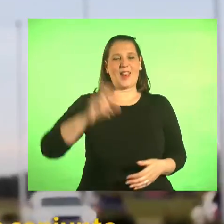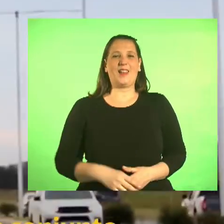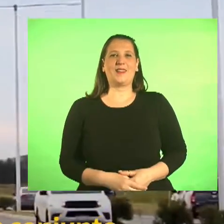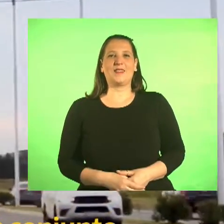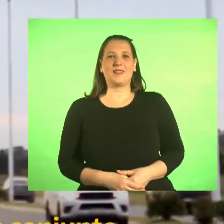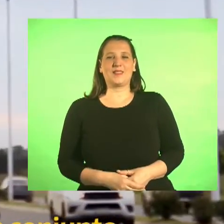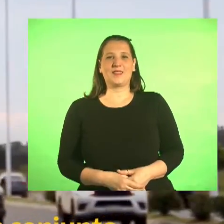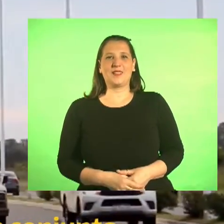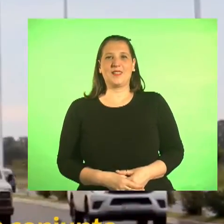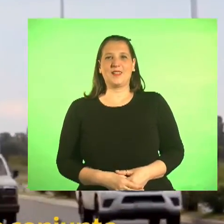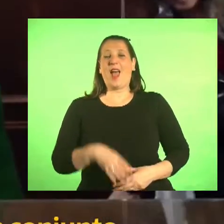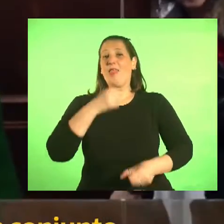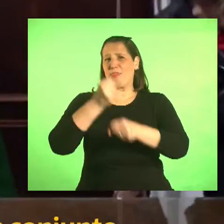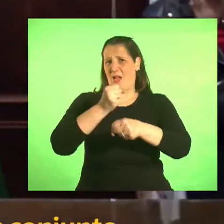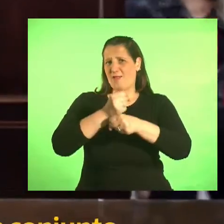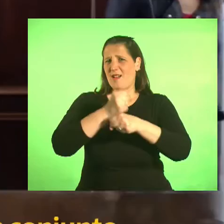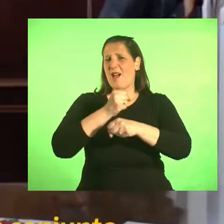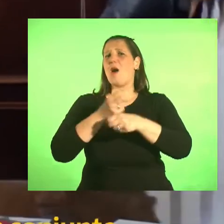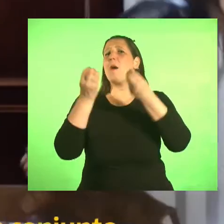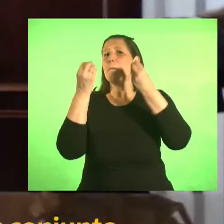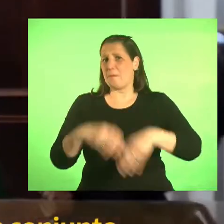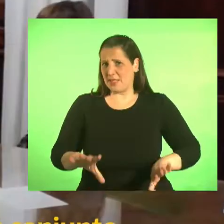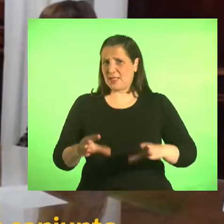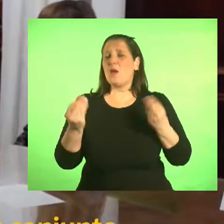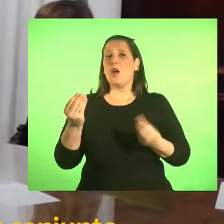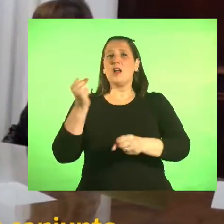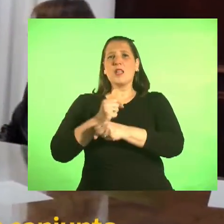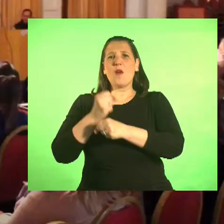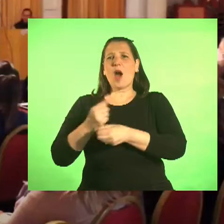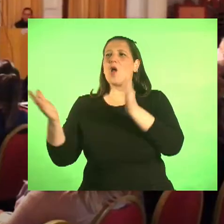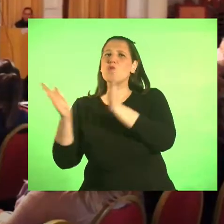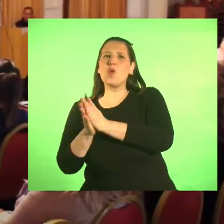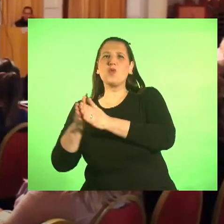El trabajo que comenzamos a hacer en conjunto con el municipio de Pehuajó.